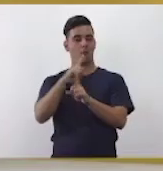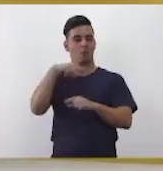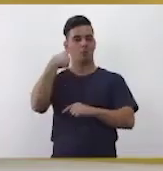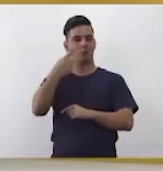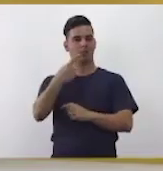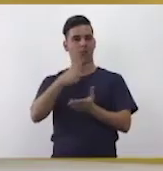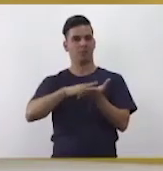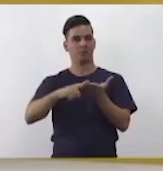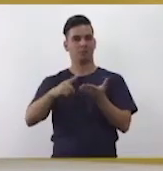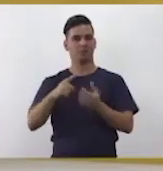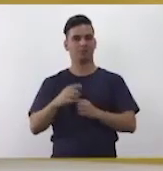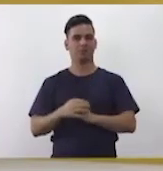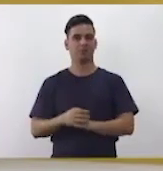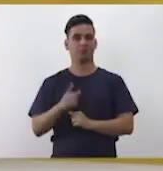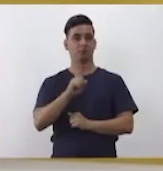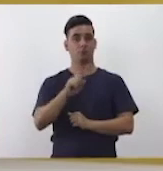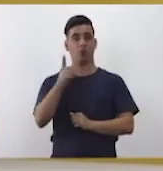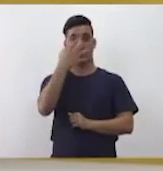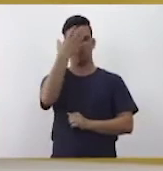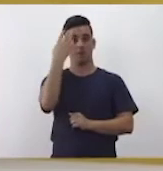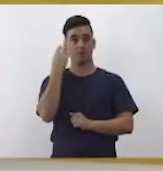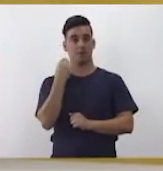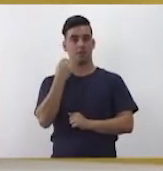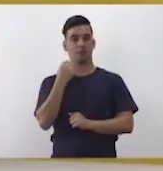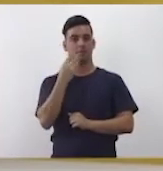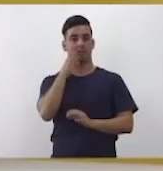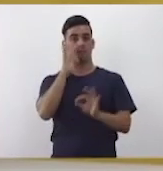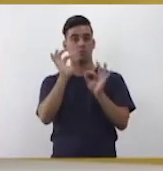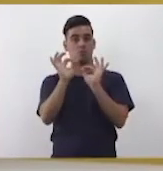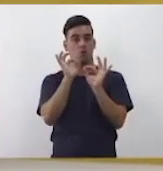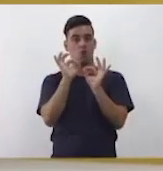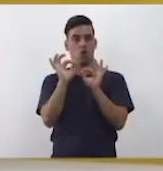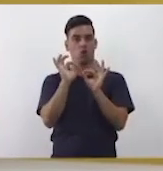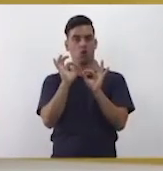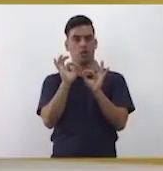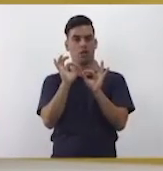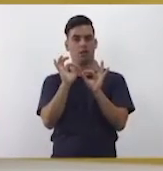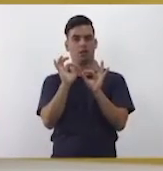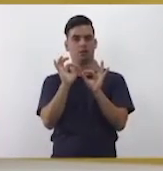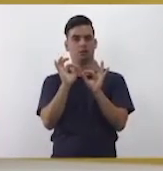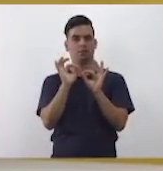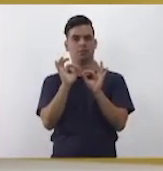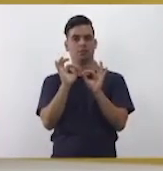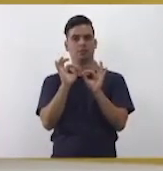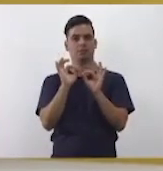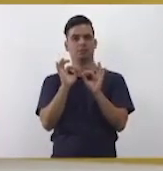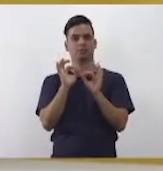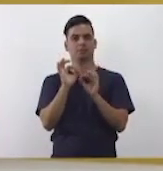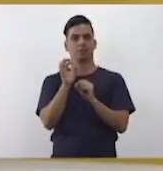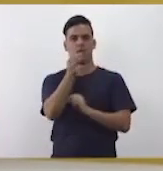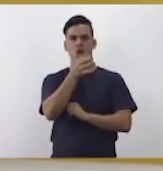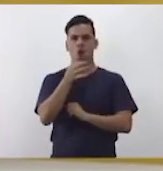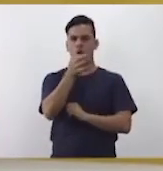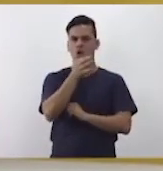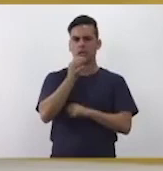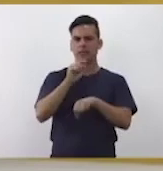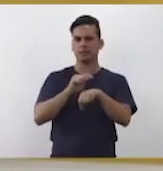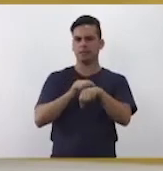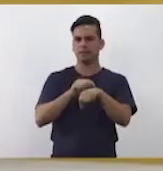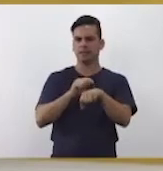encuentro. No olvides, protégete, pero además organicemos el tiempo